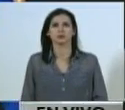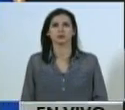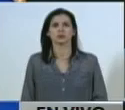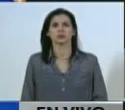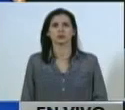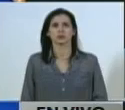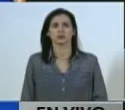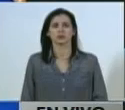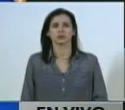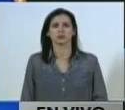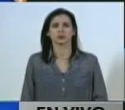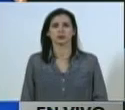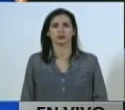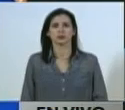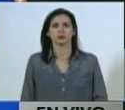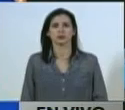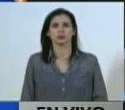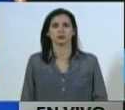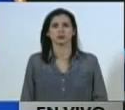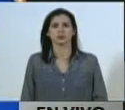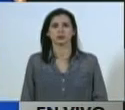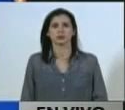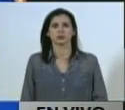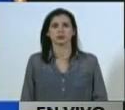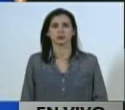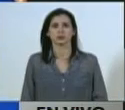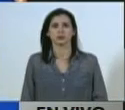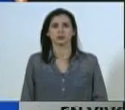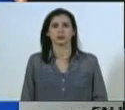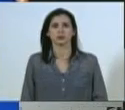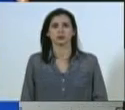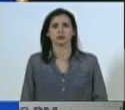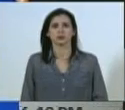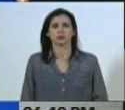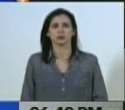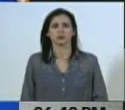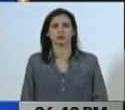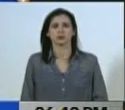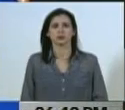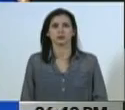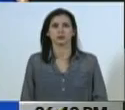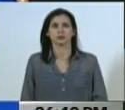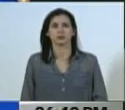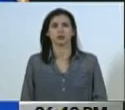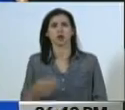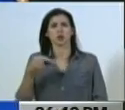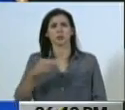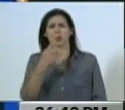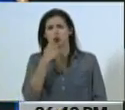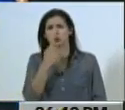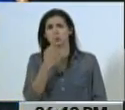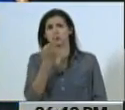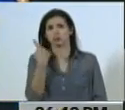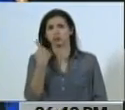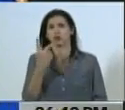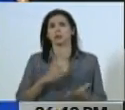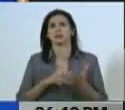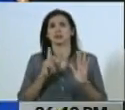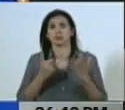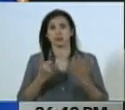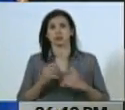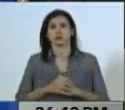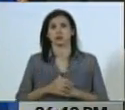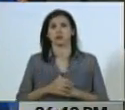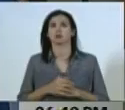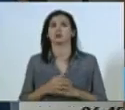my president, this time I'm here to come and thank him. En el noviembre del 2016 vine aquí con